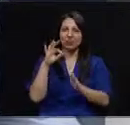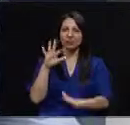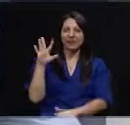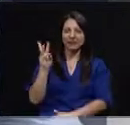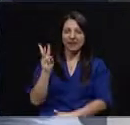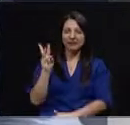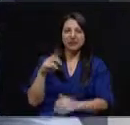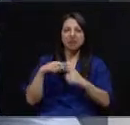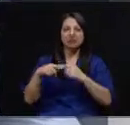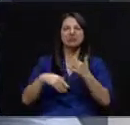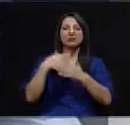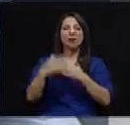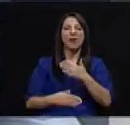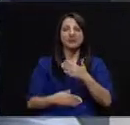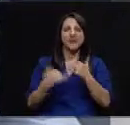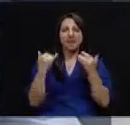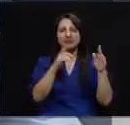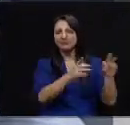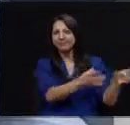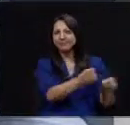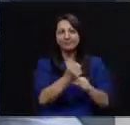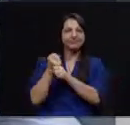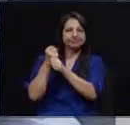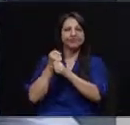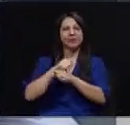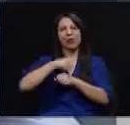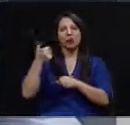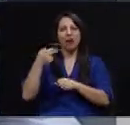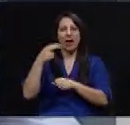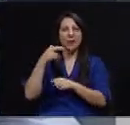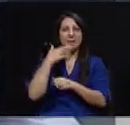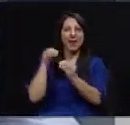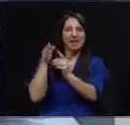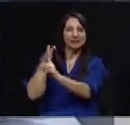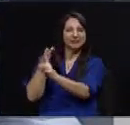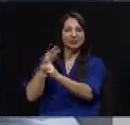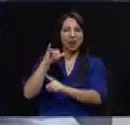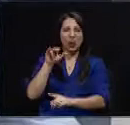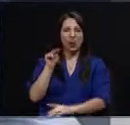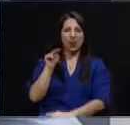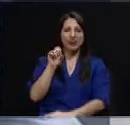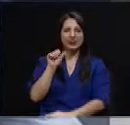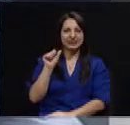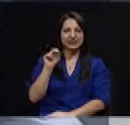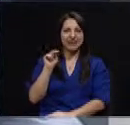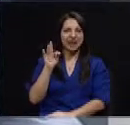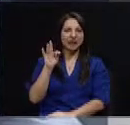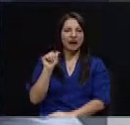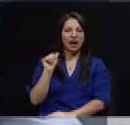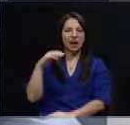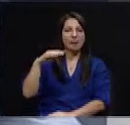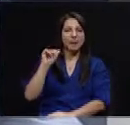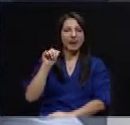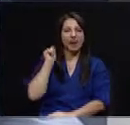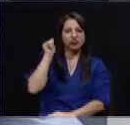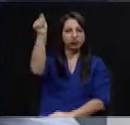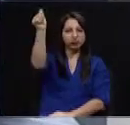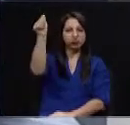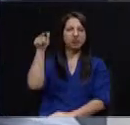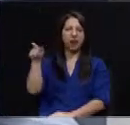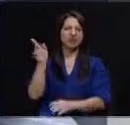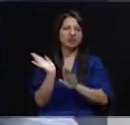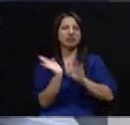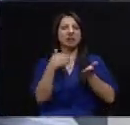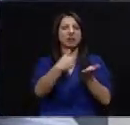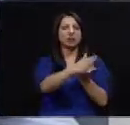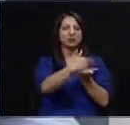y emergió pues un héroe que hemos venido manejando todos los costarricenses, que es Juan Santa María, de manera excluyente. Es